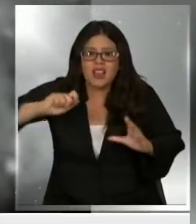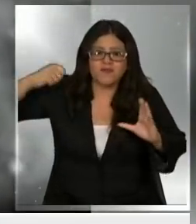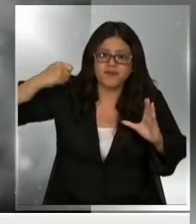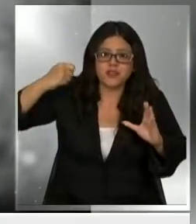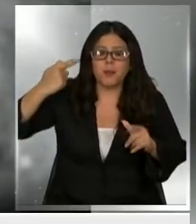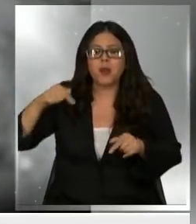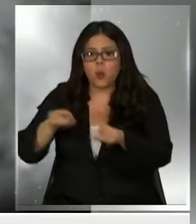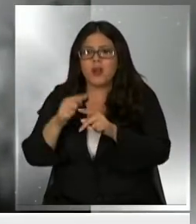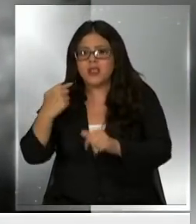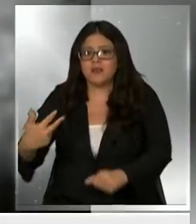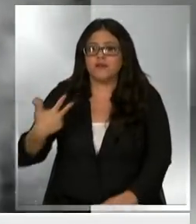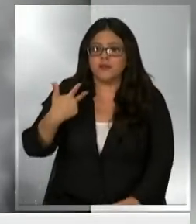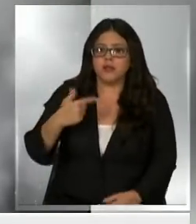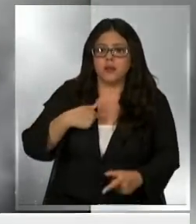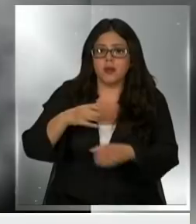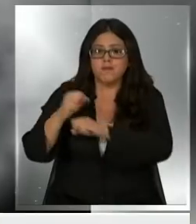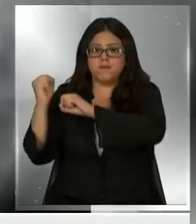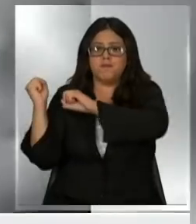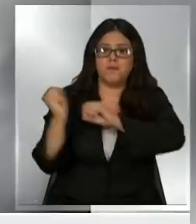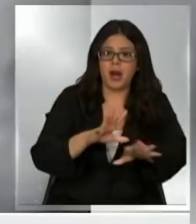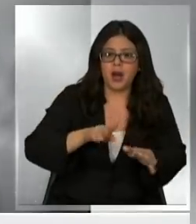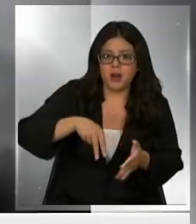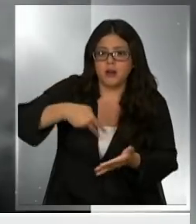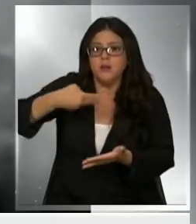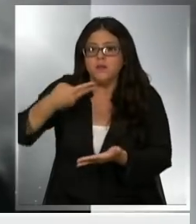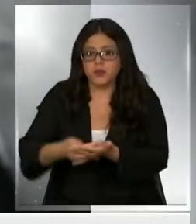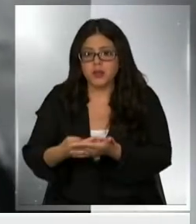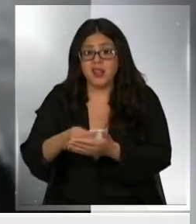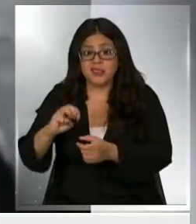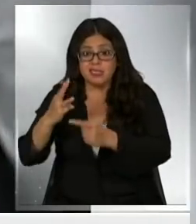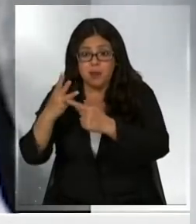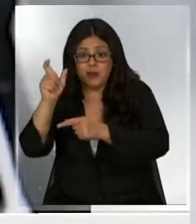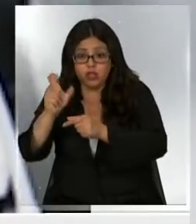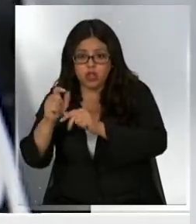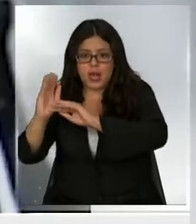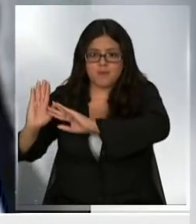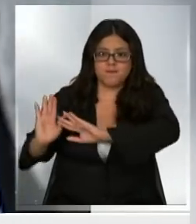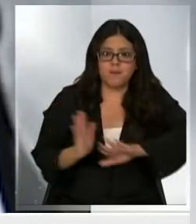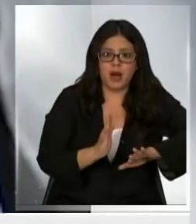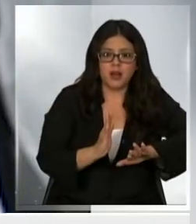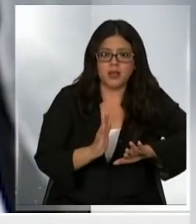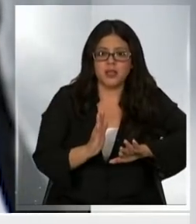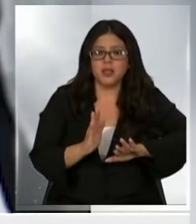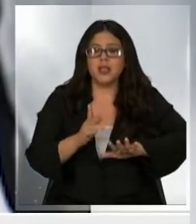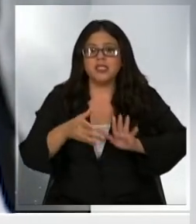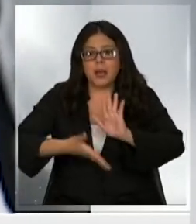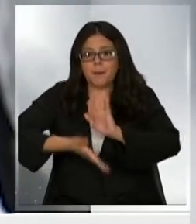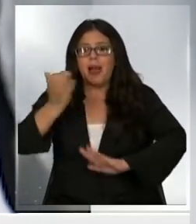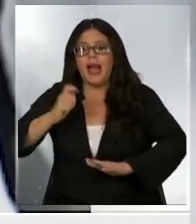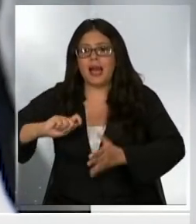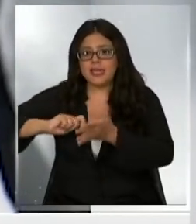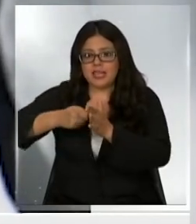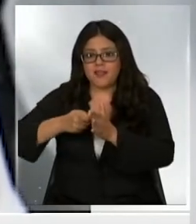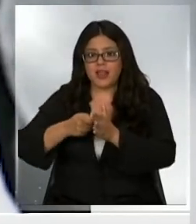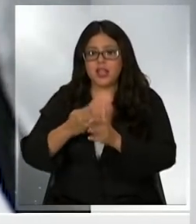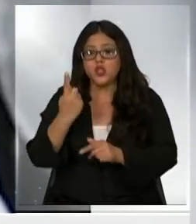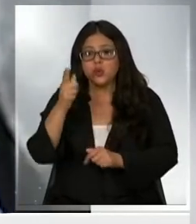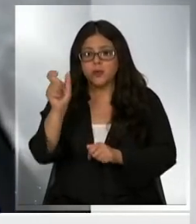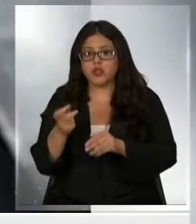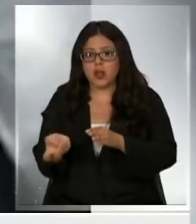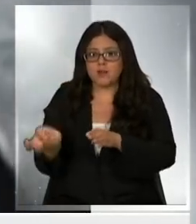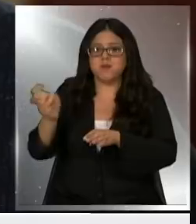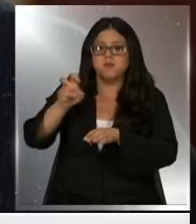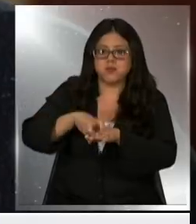muchas veces. Me botaron, no, yo no caí, me botaron. El tercero me empujó, me botó. Me arrebataron las llaves y se subió uno al